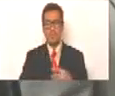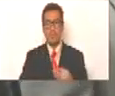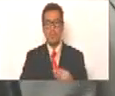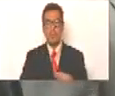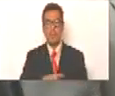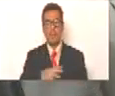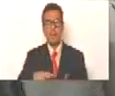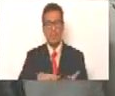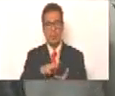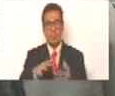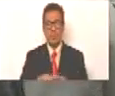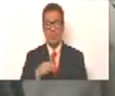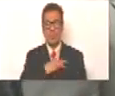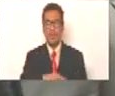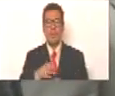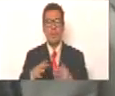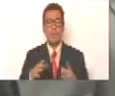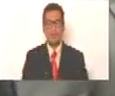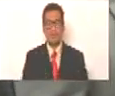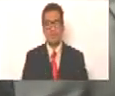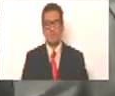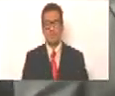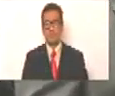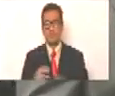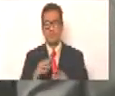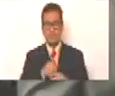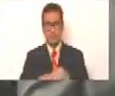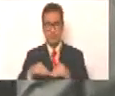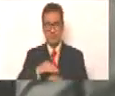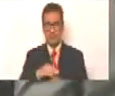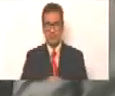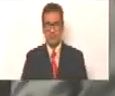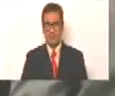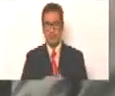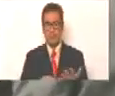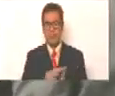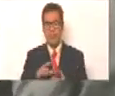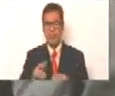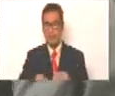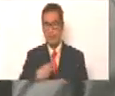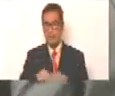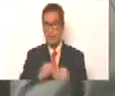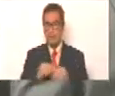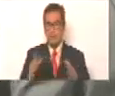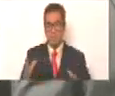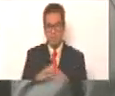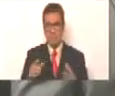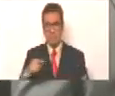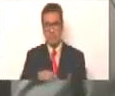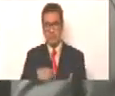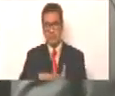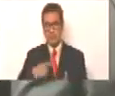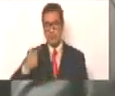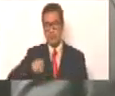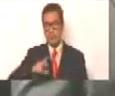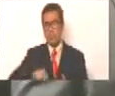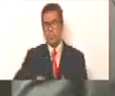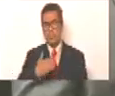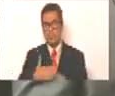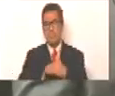de la misoginia, el problema del patriarcado, el problema por resolver de las grandes deudas que tenemos por avanzar. Pero